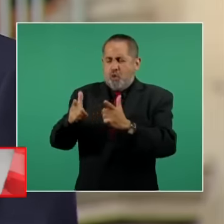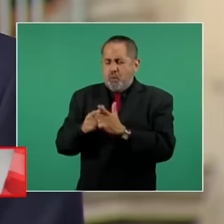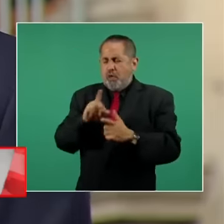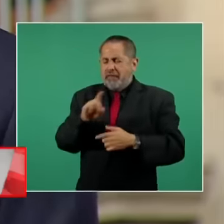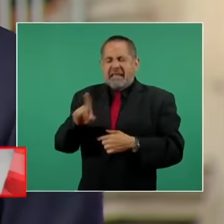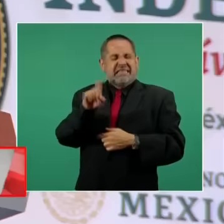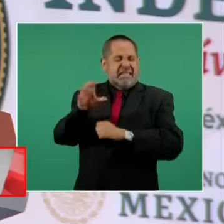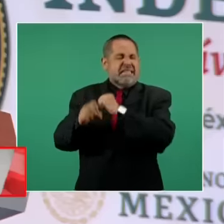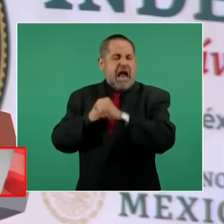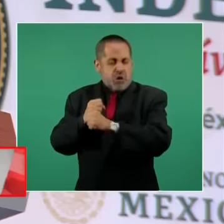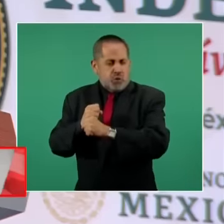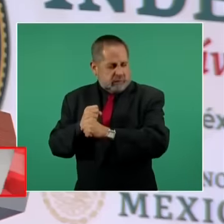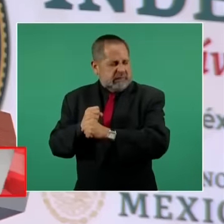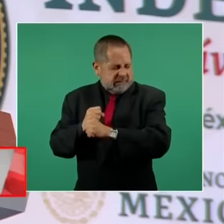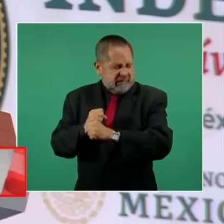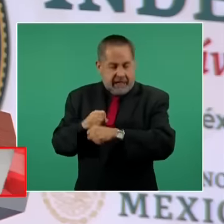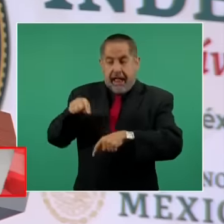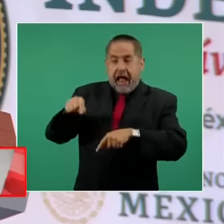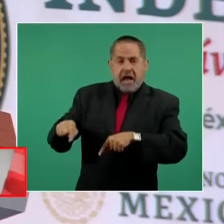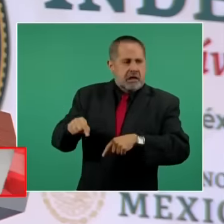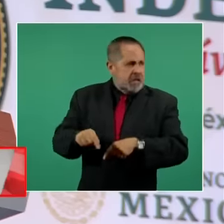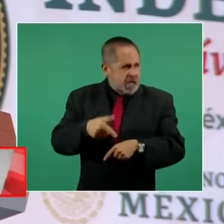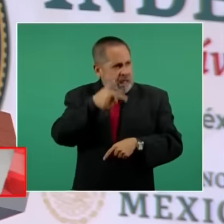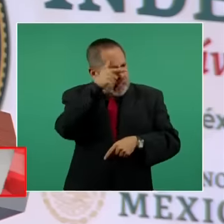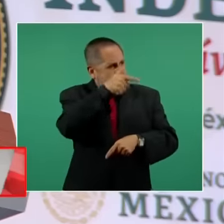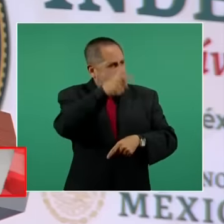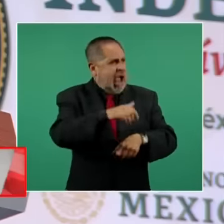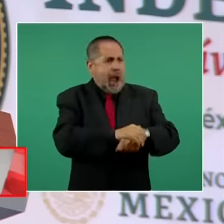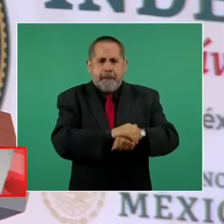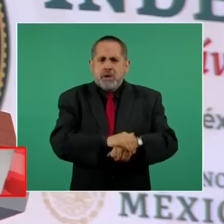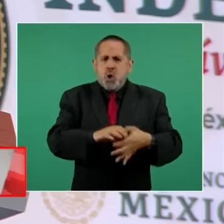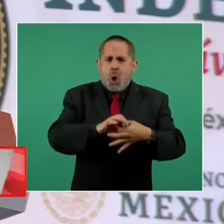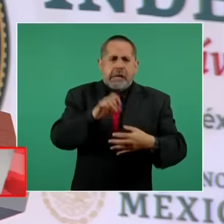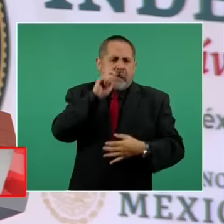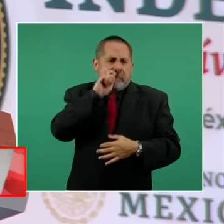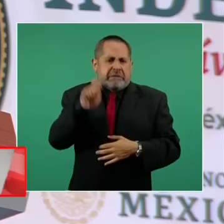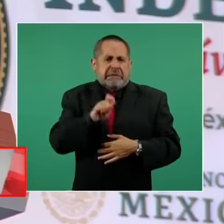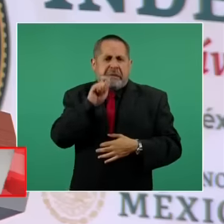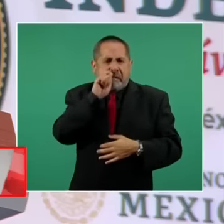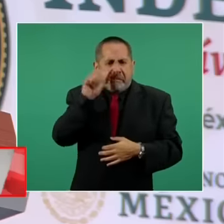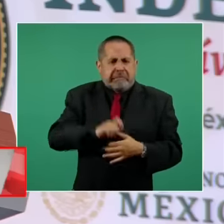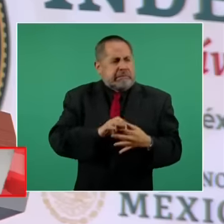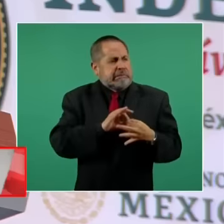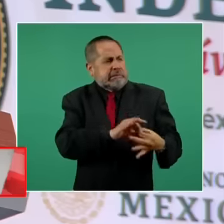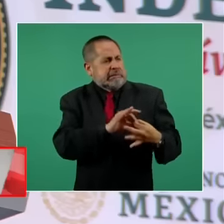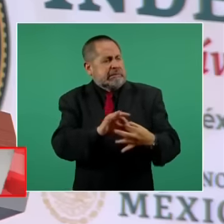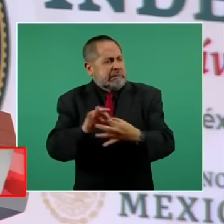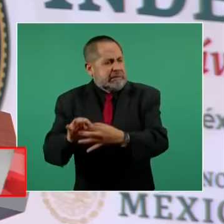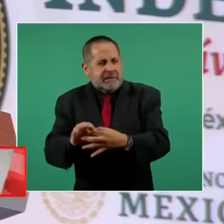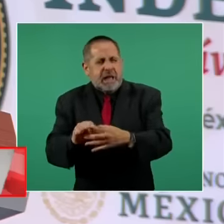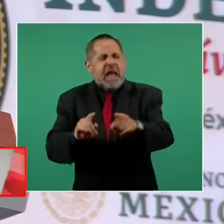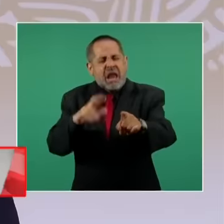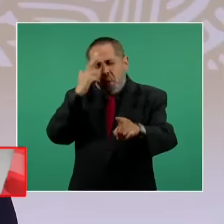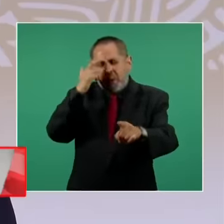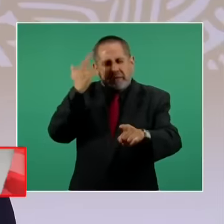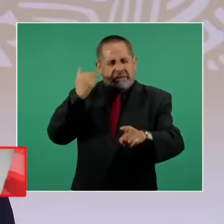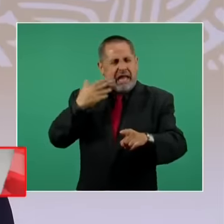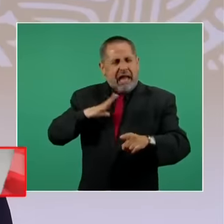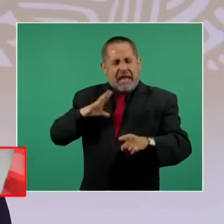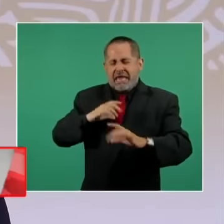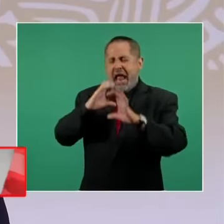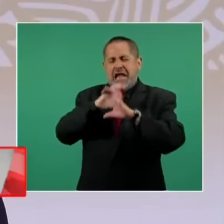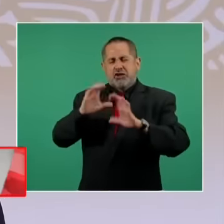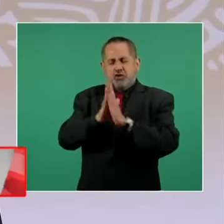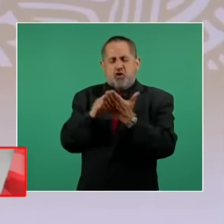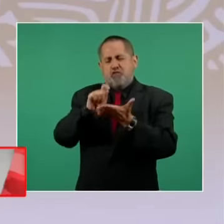Aquí forjaron amistades y afectos que aún perduran y que se inmortalizaron en una canción que es como un himno de aquellos tiempos